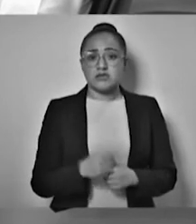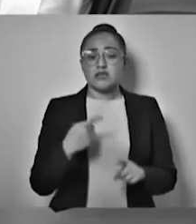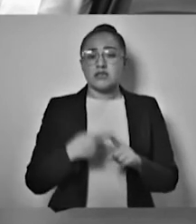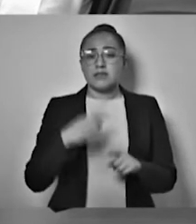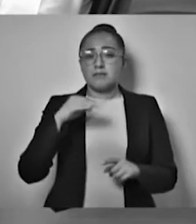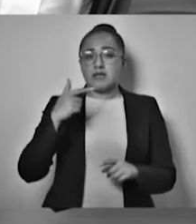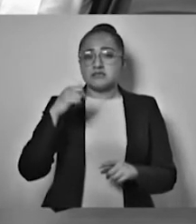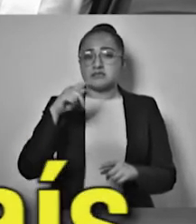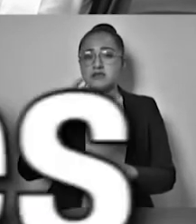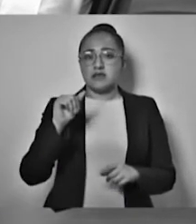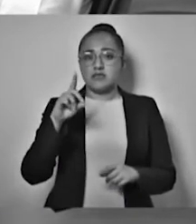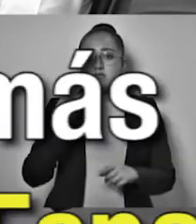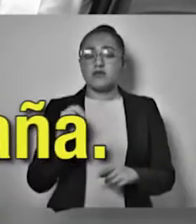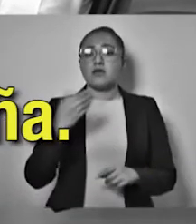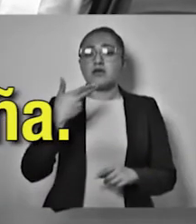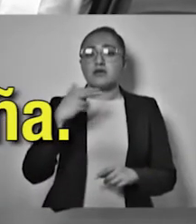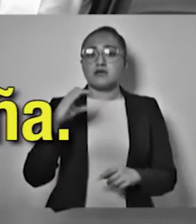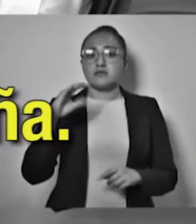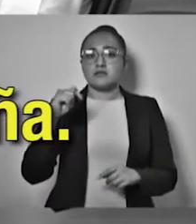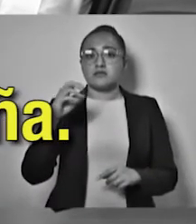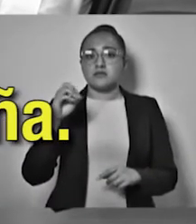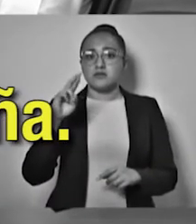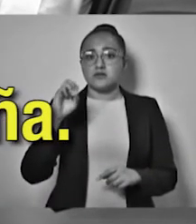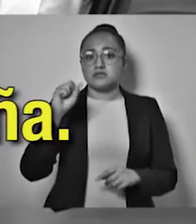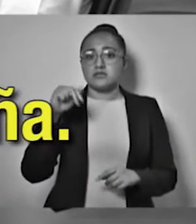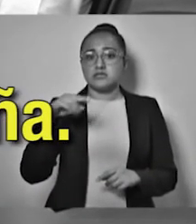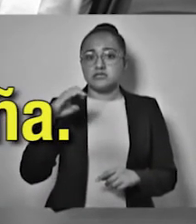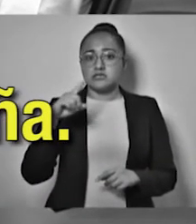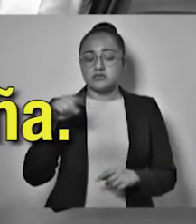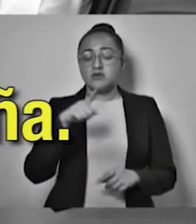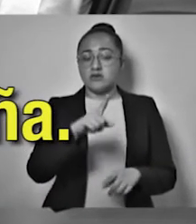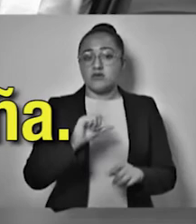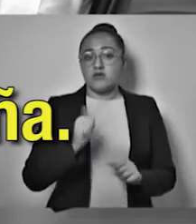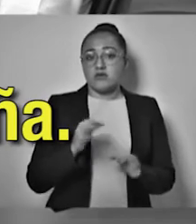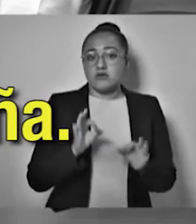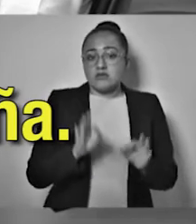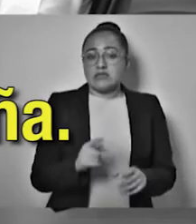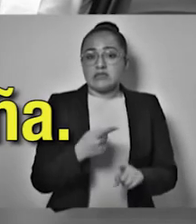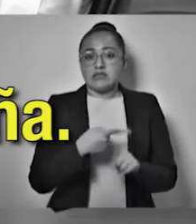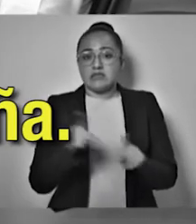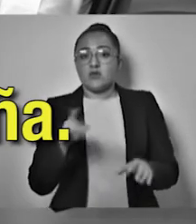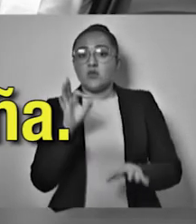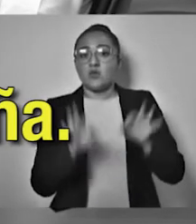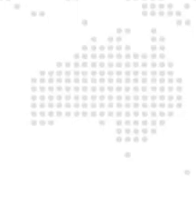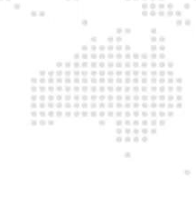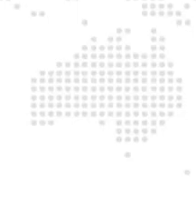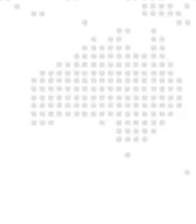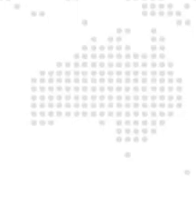mundo durante la contingencia, pues ayer arribó una persona más proveniente de Córdoba, España.